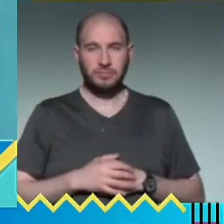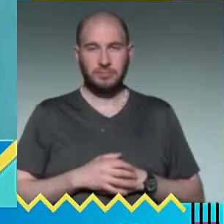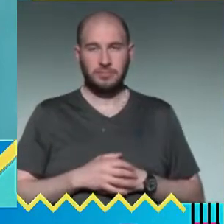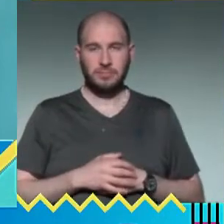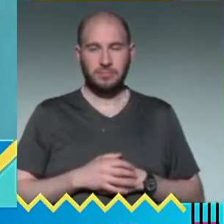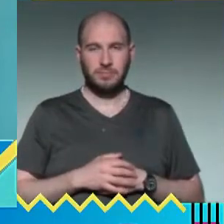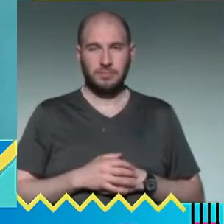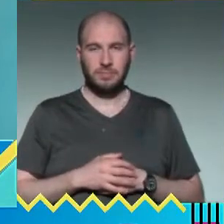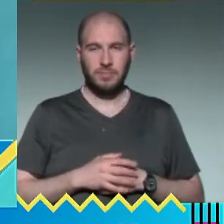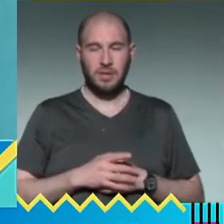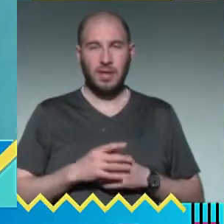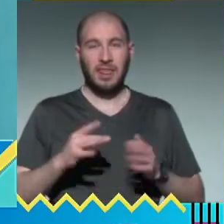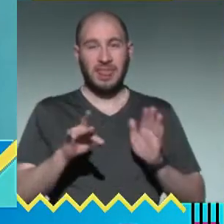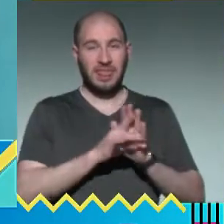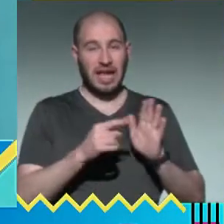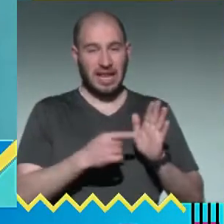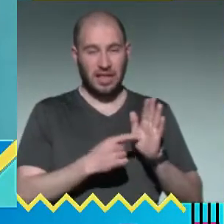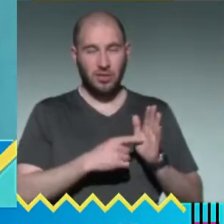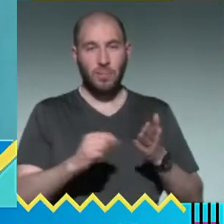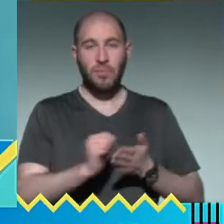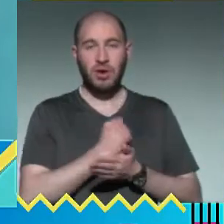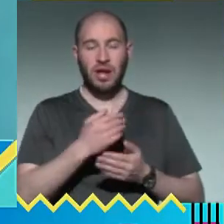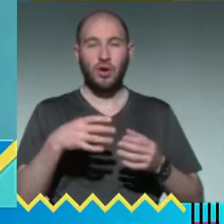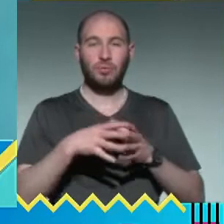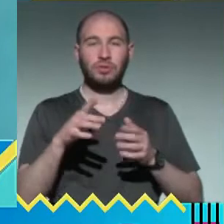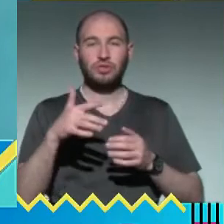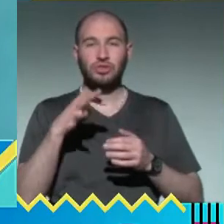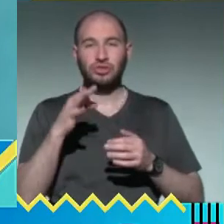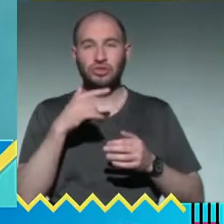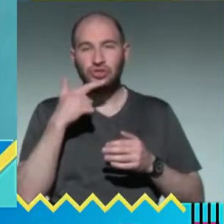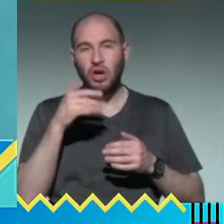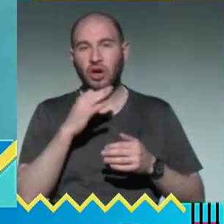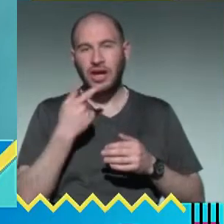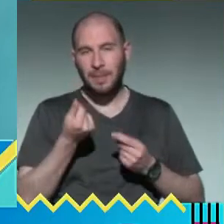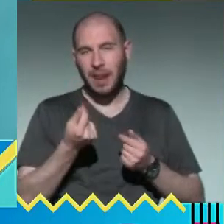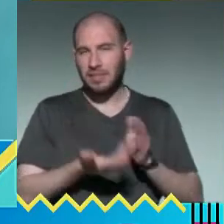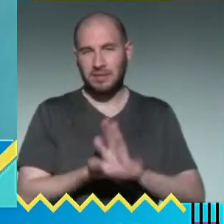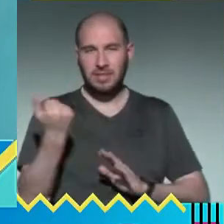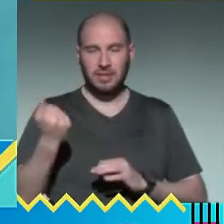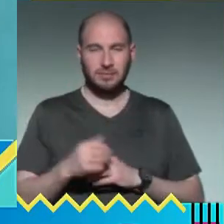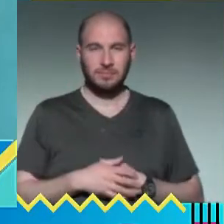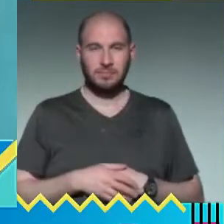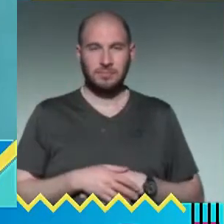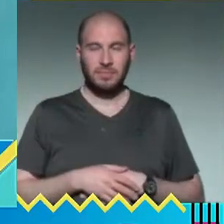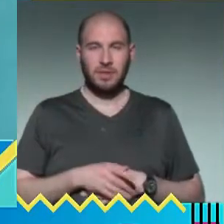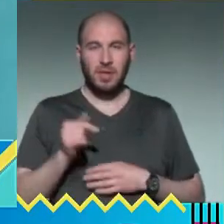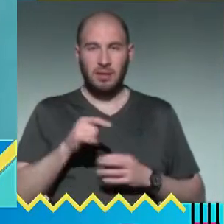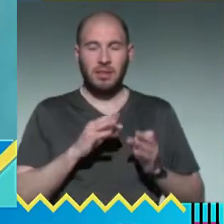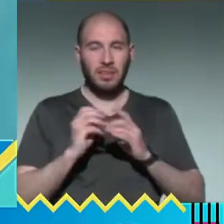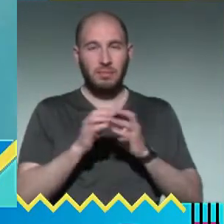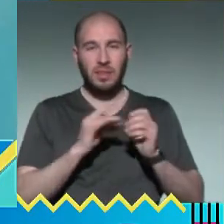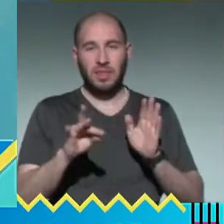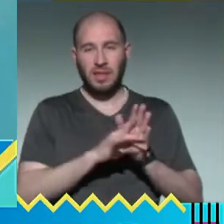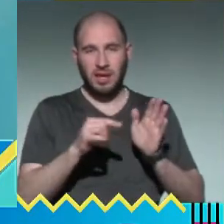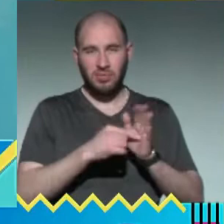de... en función del decreto sí que eliminó el fondo sojero, ¿sí? Para decirlo de manera liviana. Bueno, se iba a discutir ese